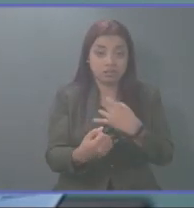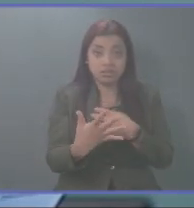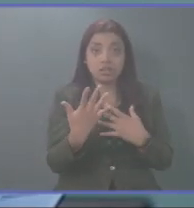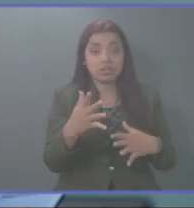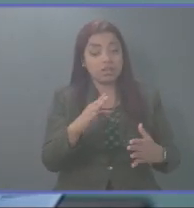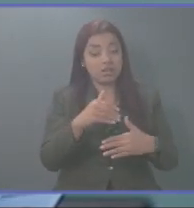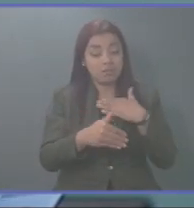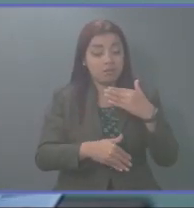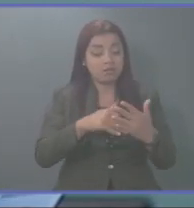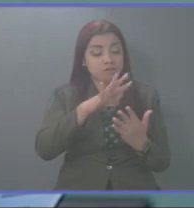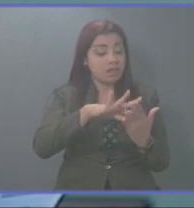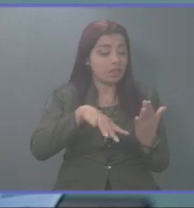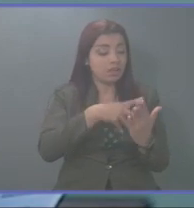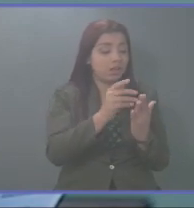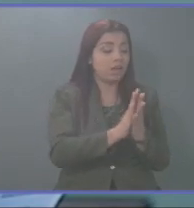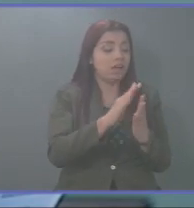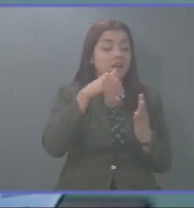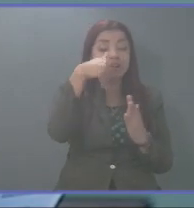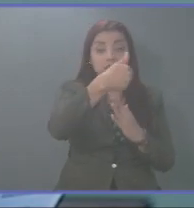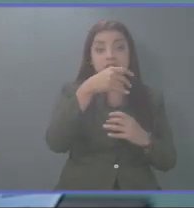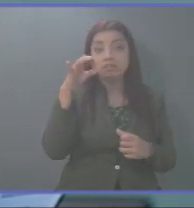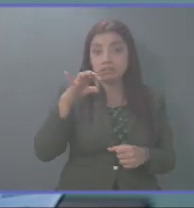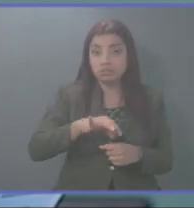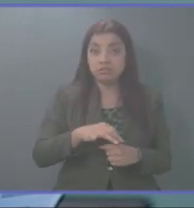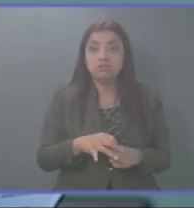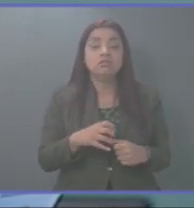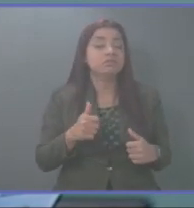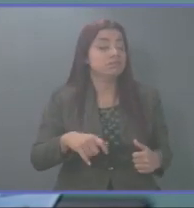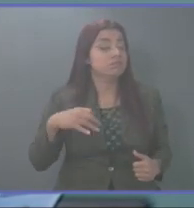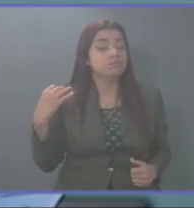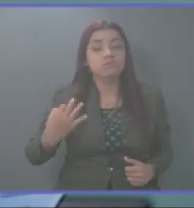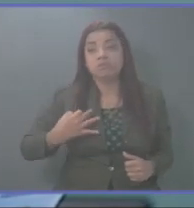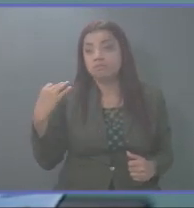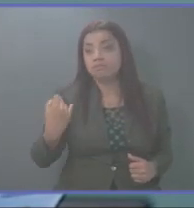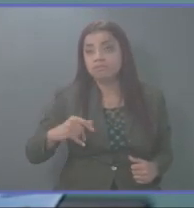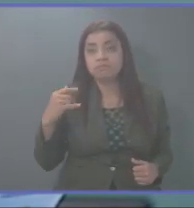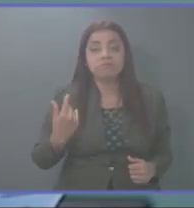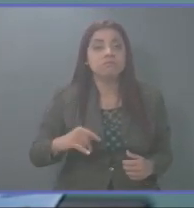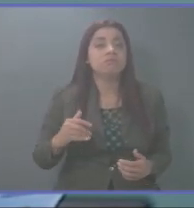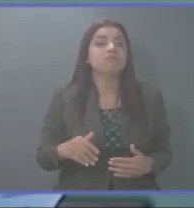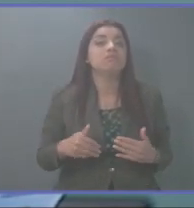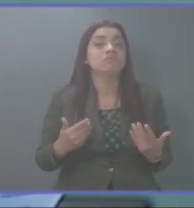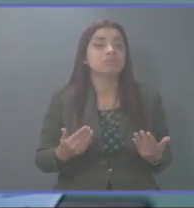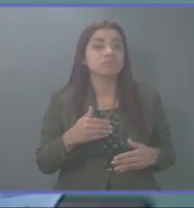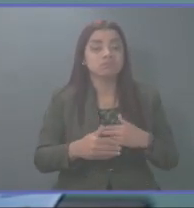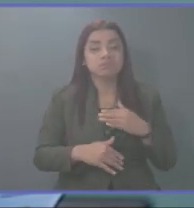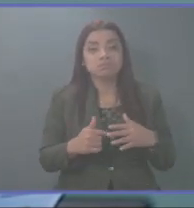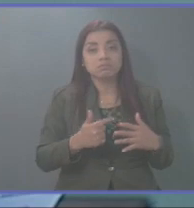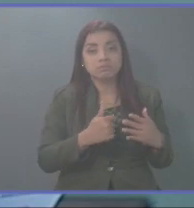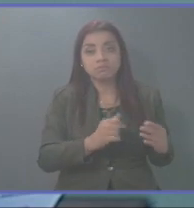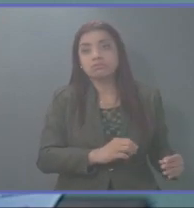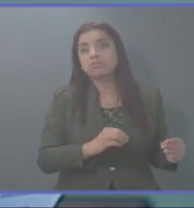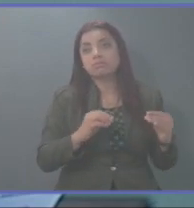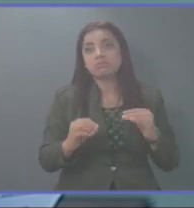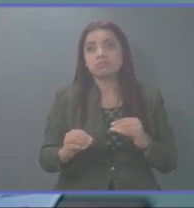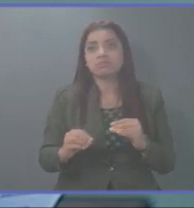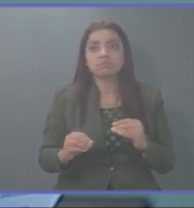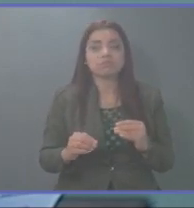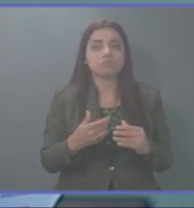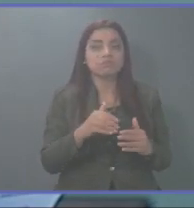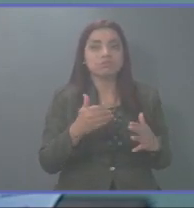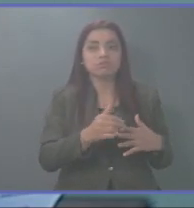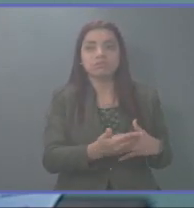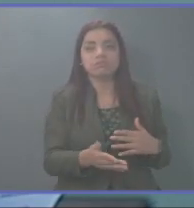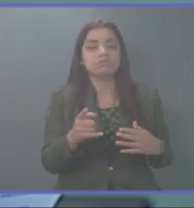calendario electoral, por lo que es urgente que se legisle cuanto antes, puesto que la implementación conlleva la definición previa de muchos